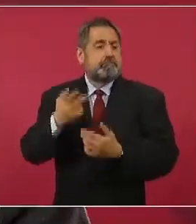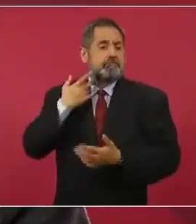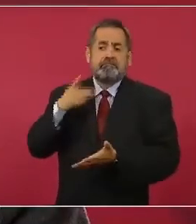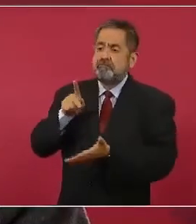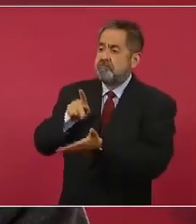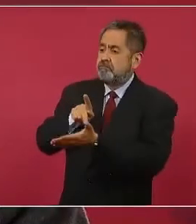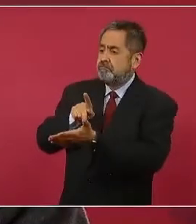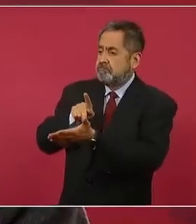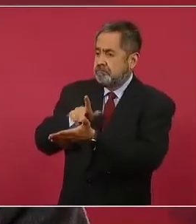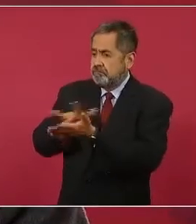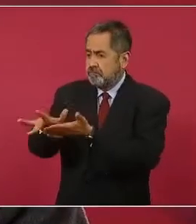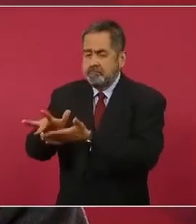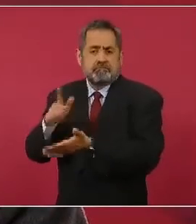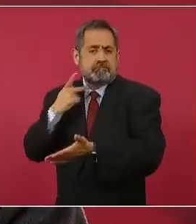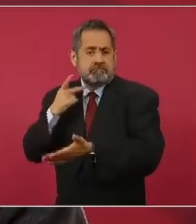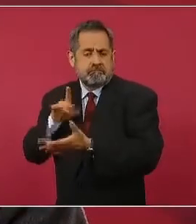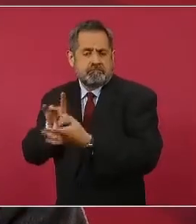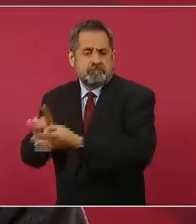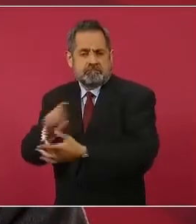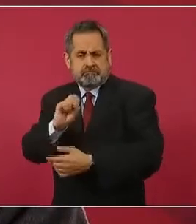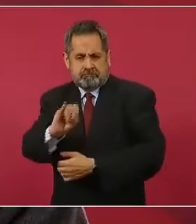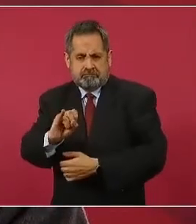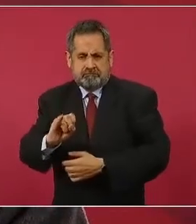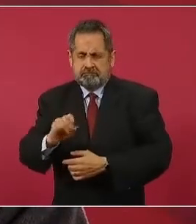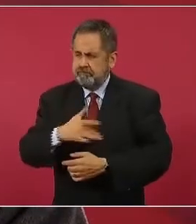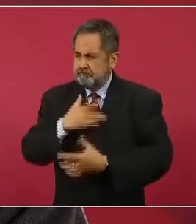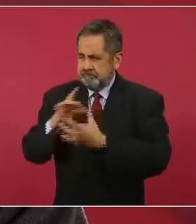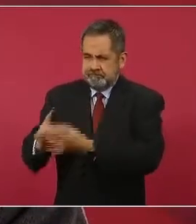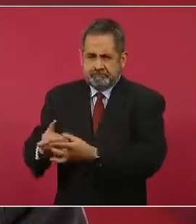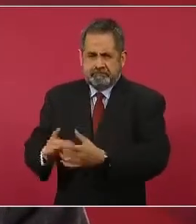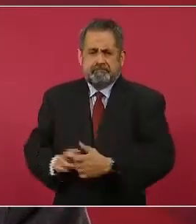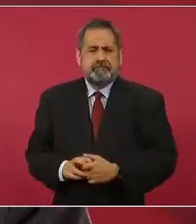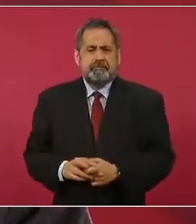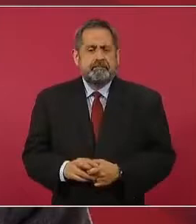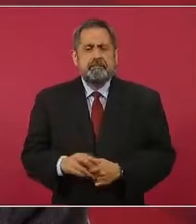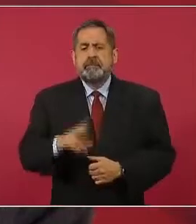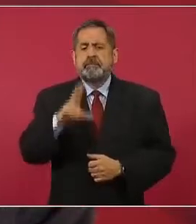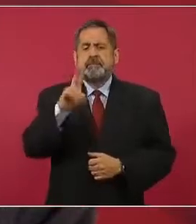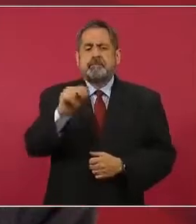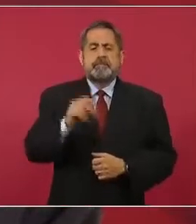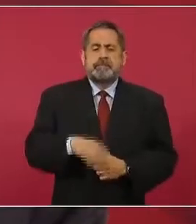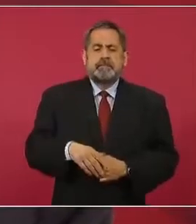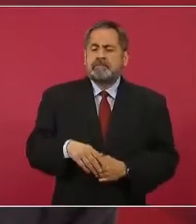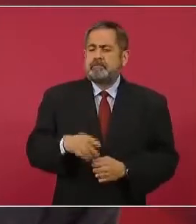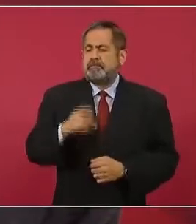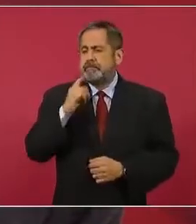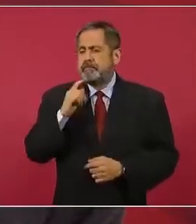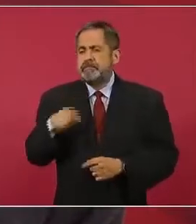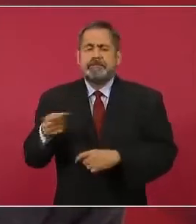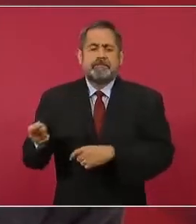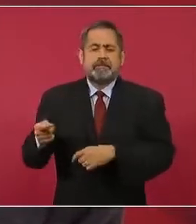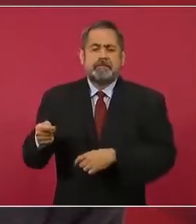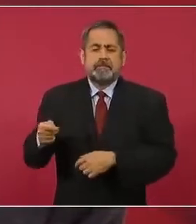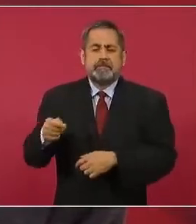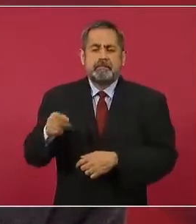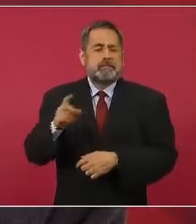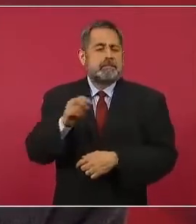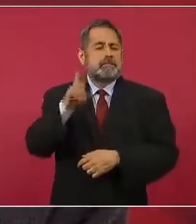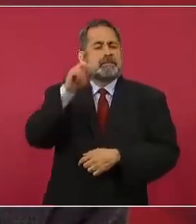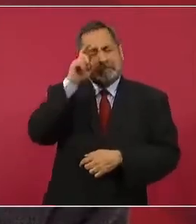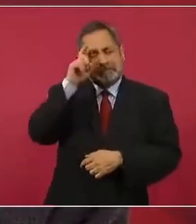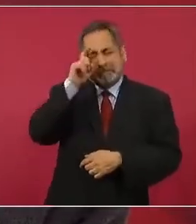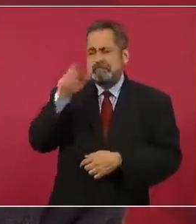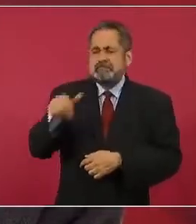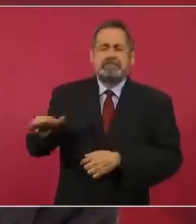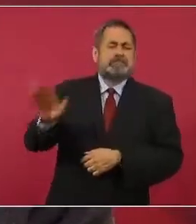el doctor Hugo López-Gatell tiene todo nuestro apoyo. ¿Se apelaría entonces ¿Mande? ¿Se buscaría apelar esta decisión por parte